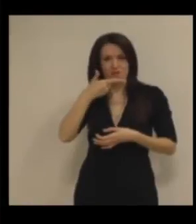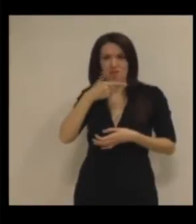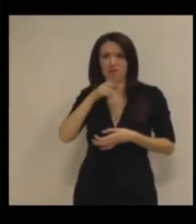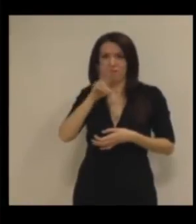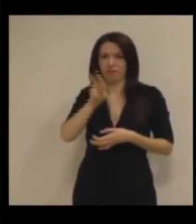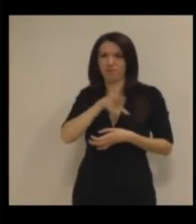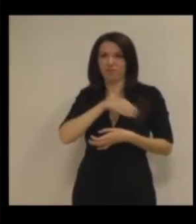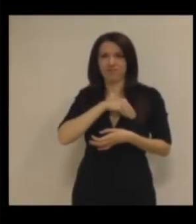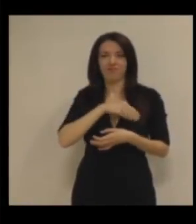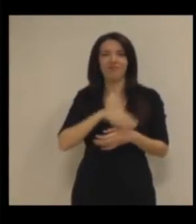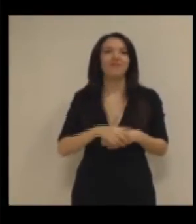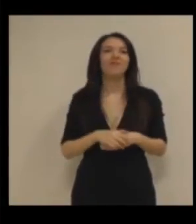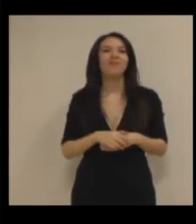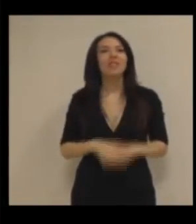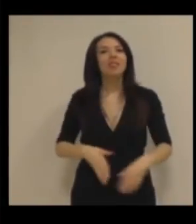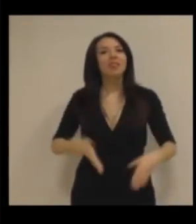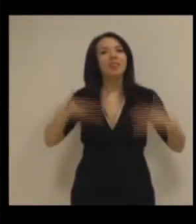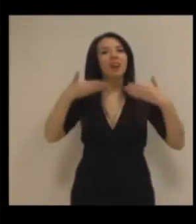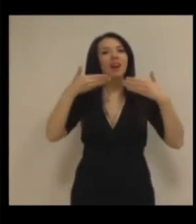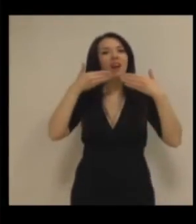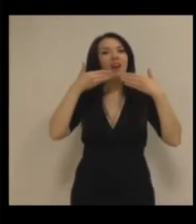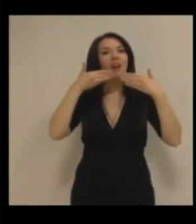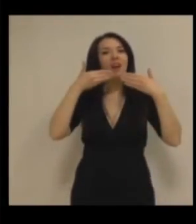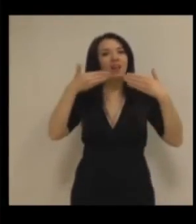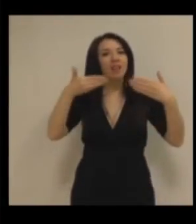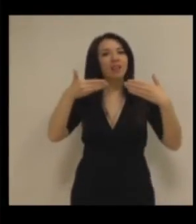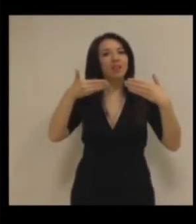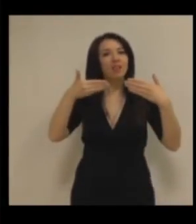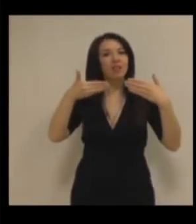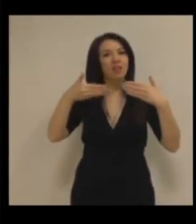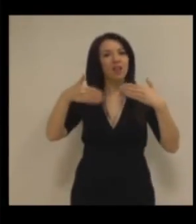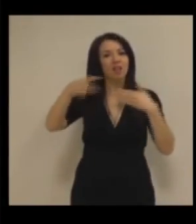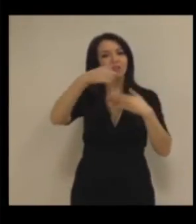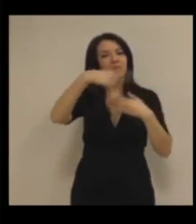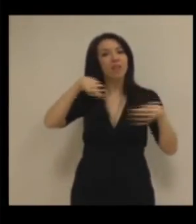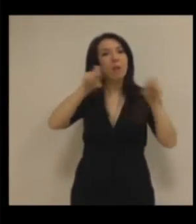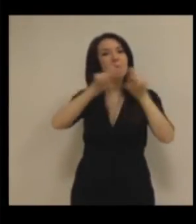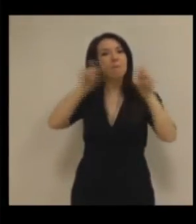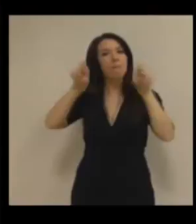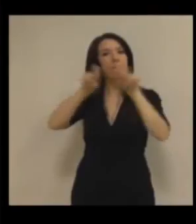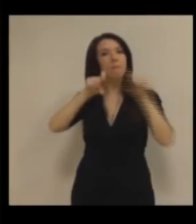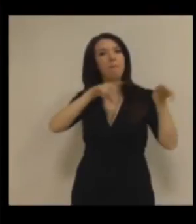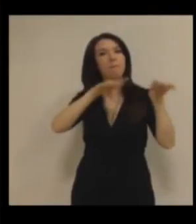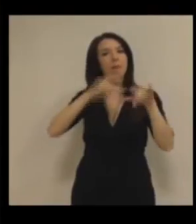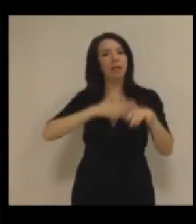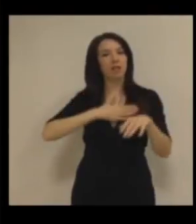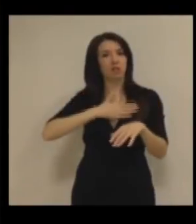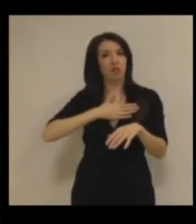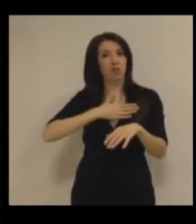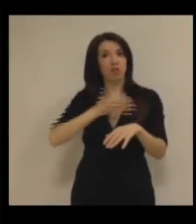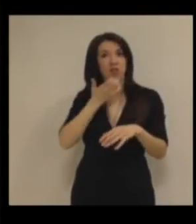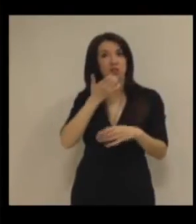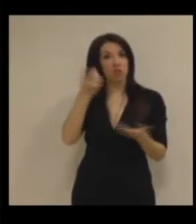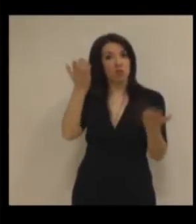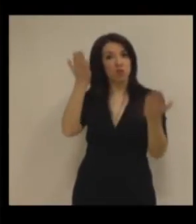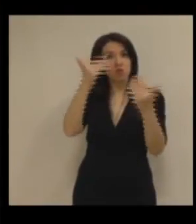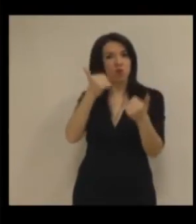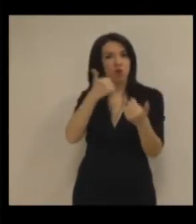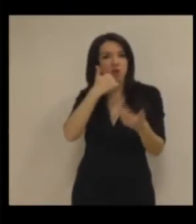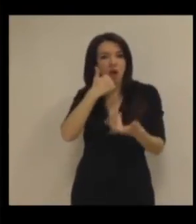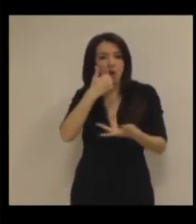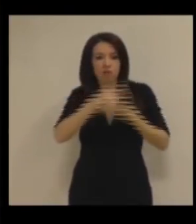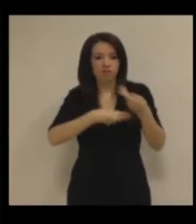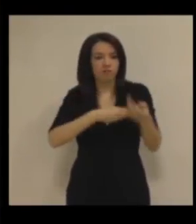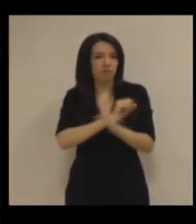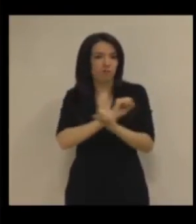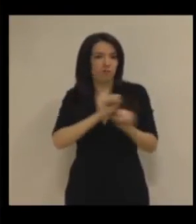pena. Agradecer a nuestros patronos, por supuesto, que sin ellos sí que es imposible cualquier